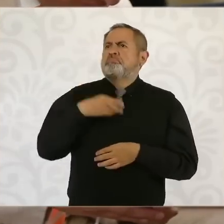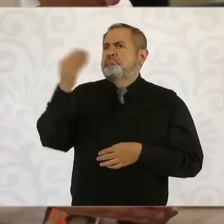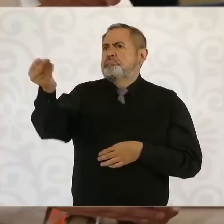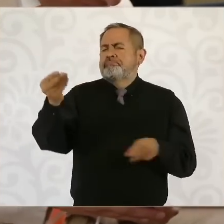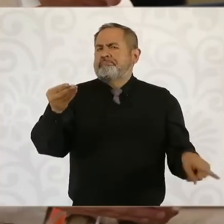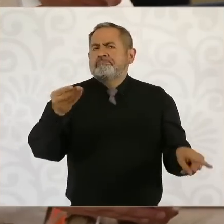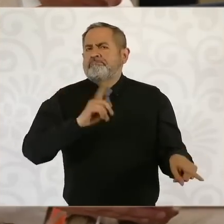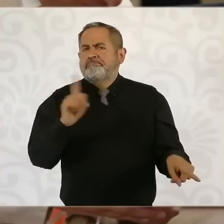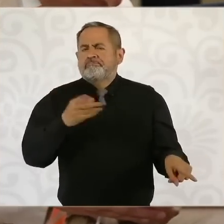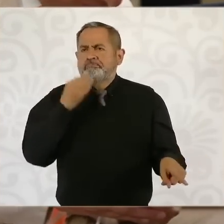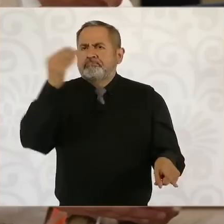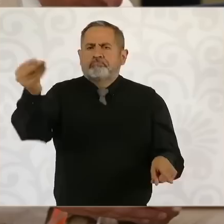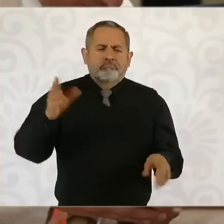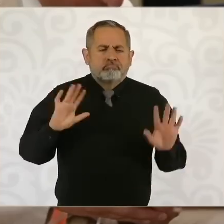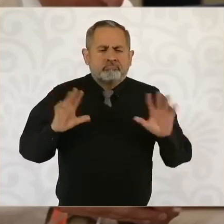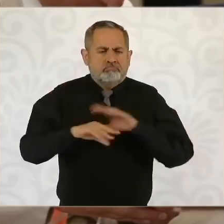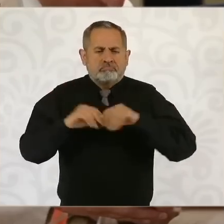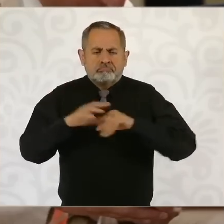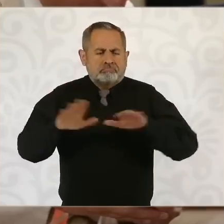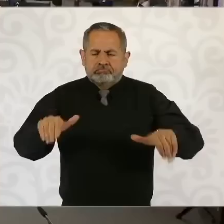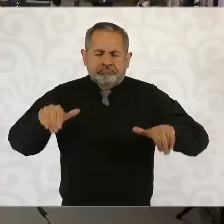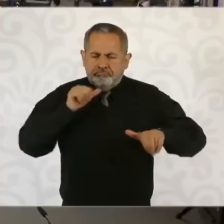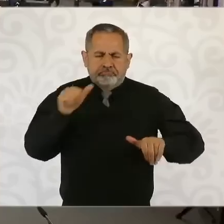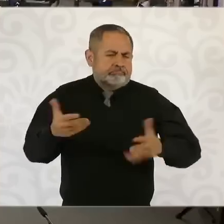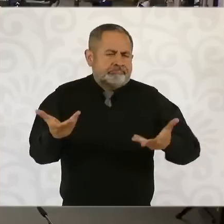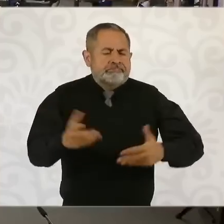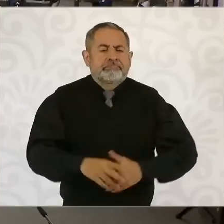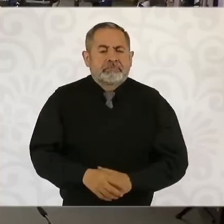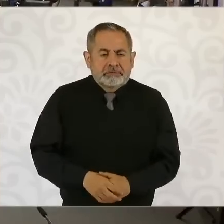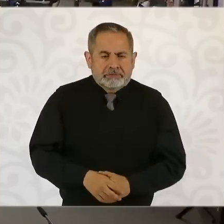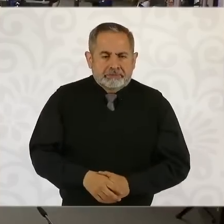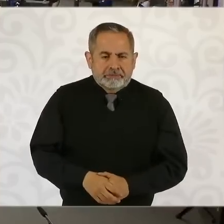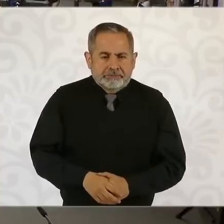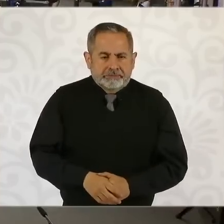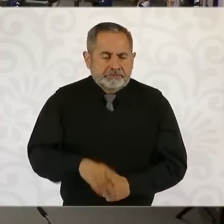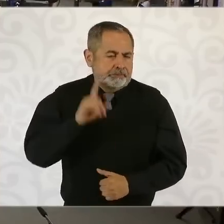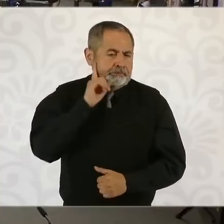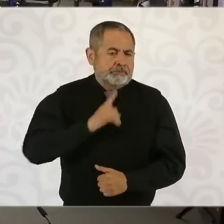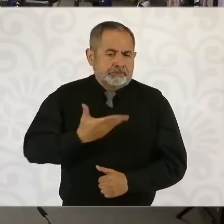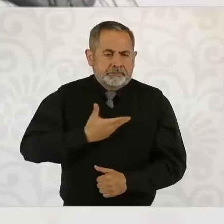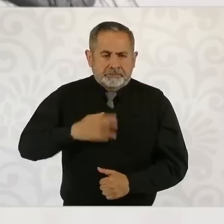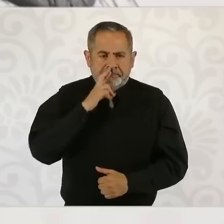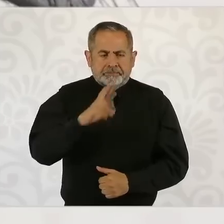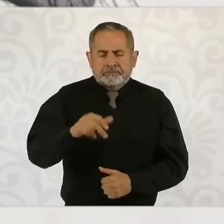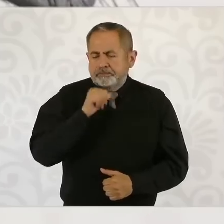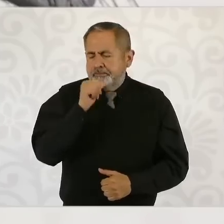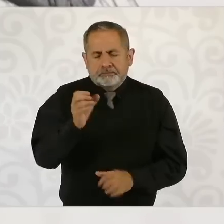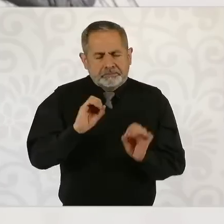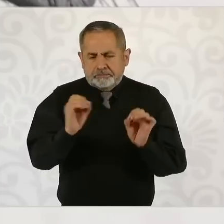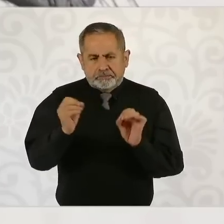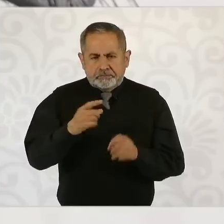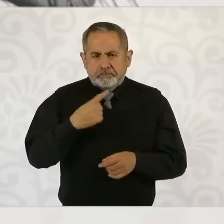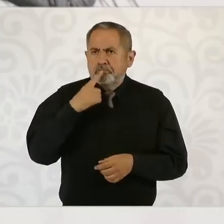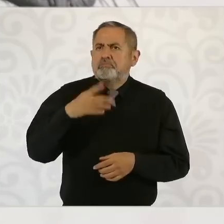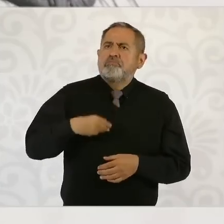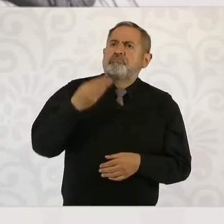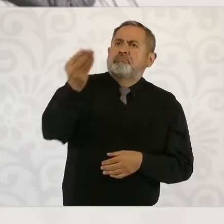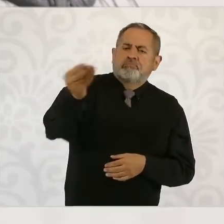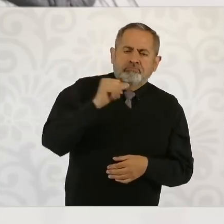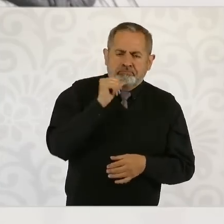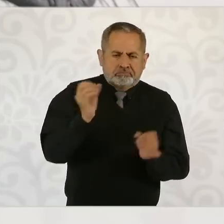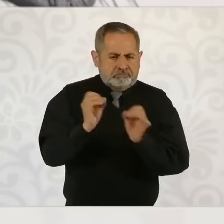estas candidaturas o lo descarta hasta el momento. No hemos presentado. Quien ha tocado este tema